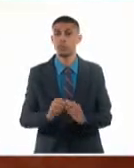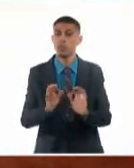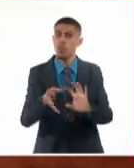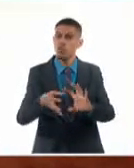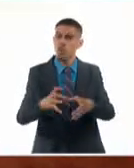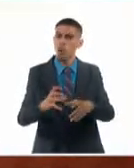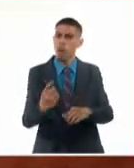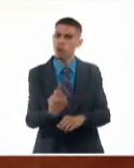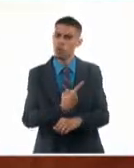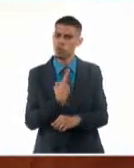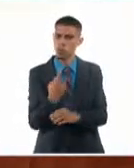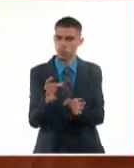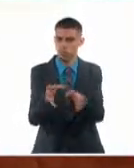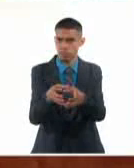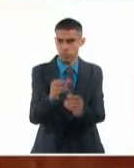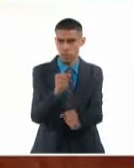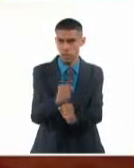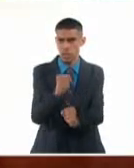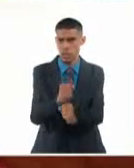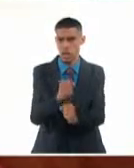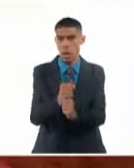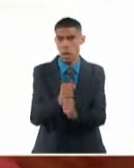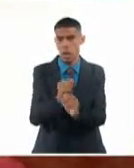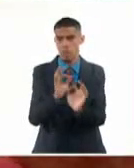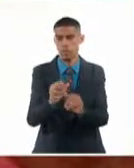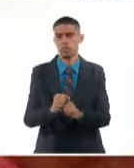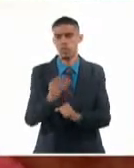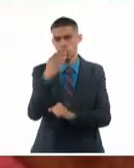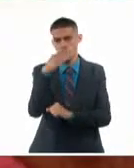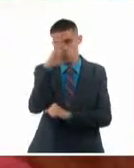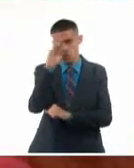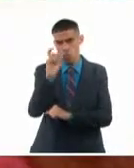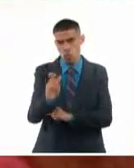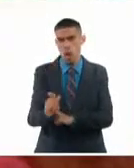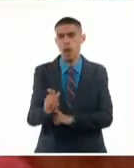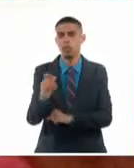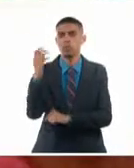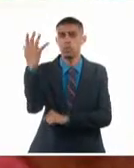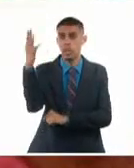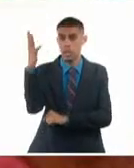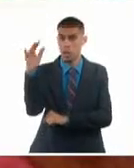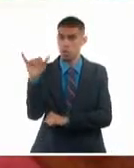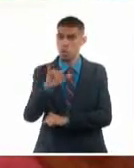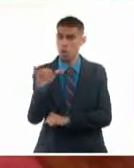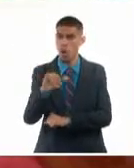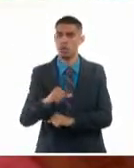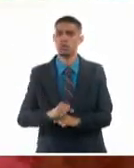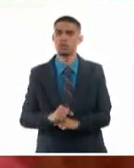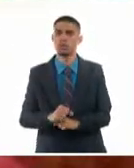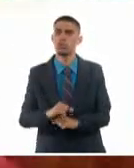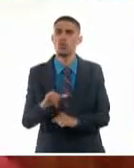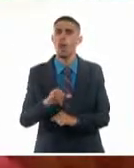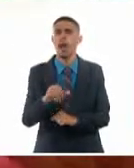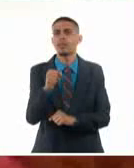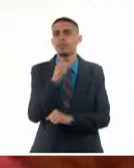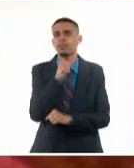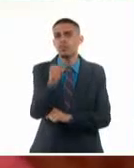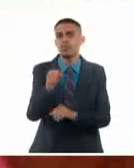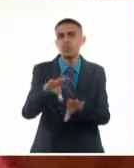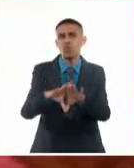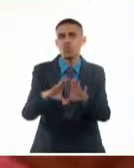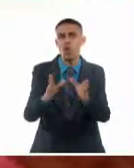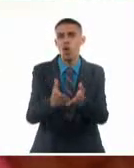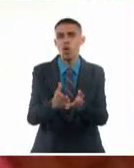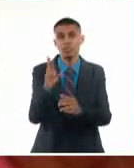de artistas que estamos trabajando acá, los cubanos y los extranjeros, un poco denunciar todo lo que ha sido